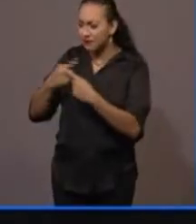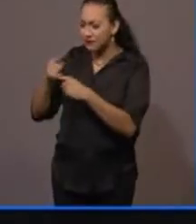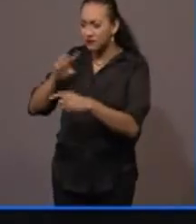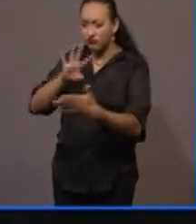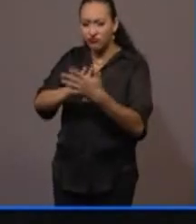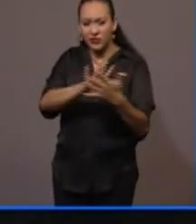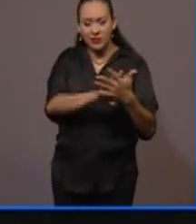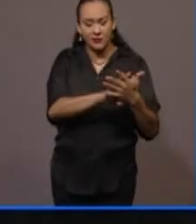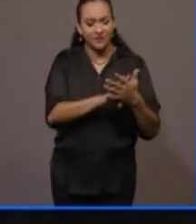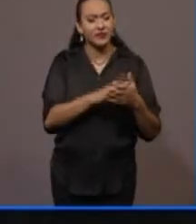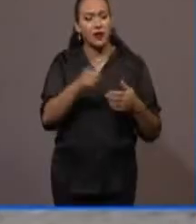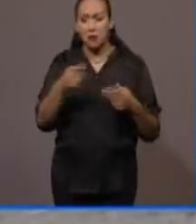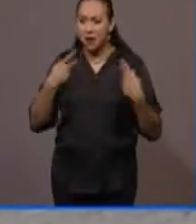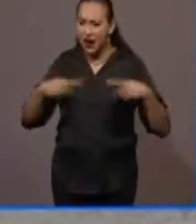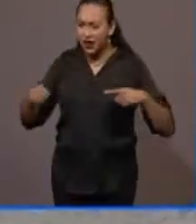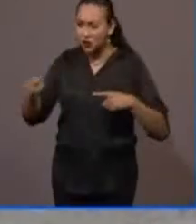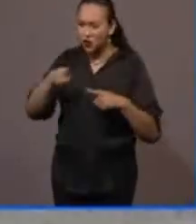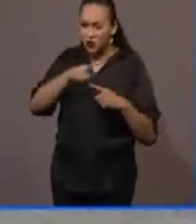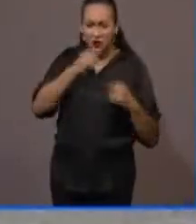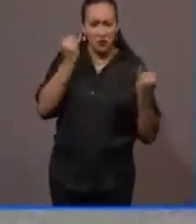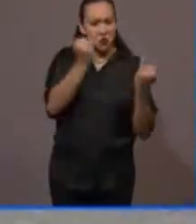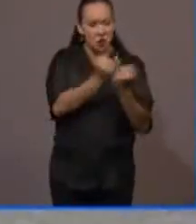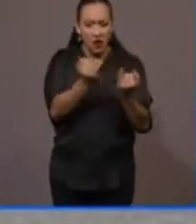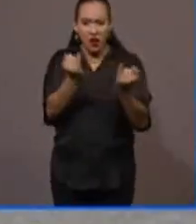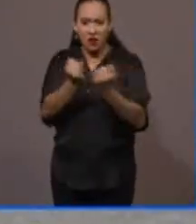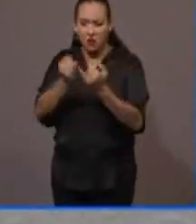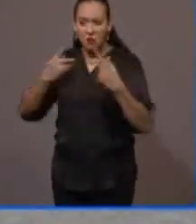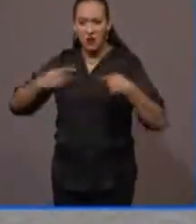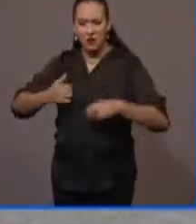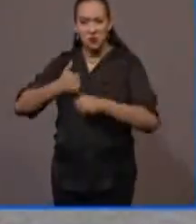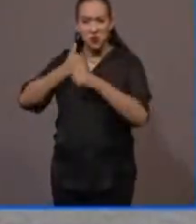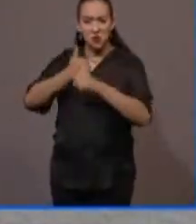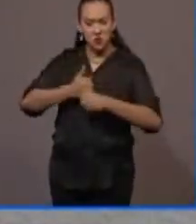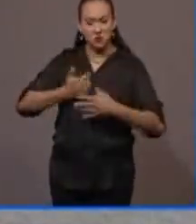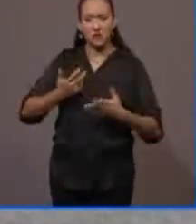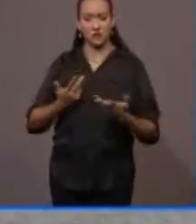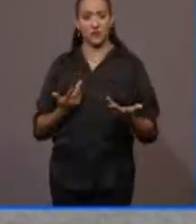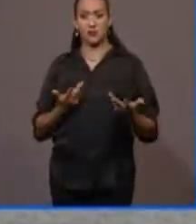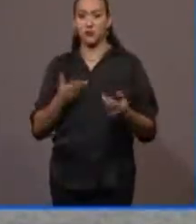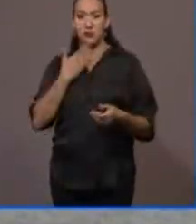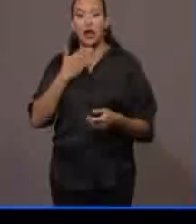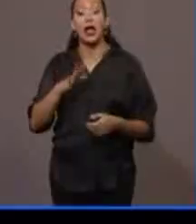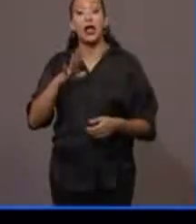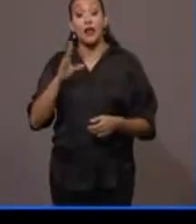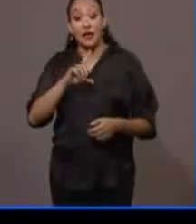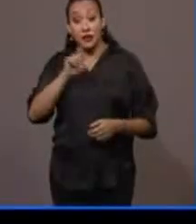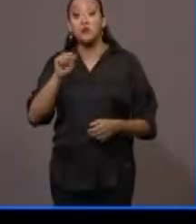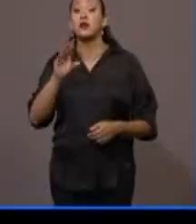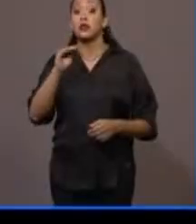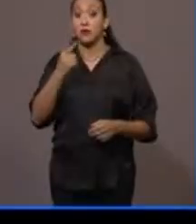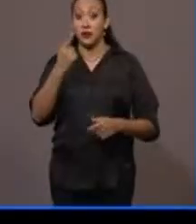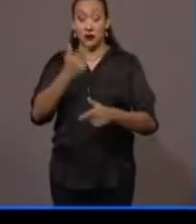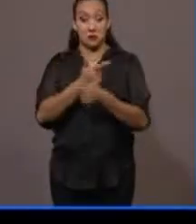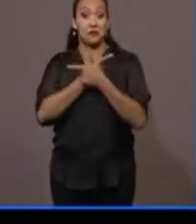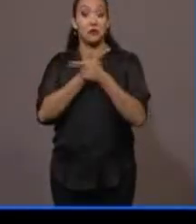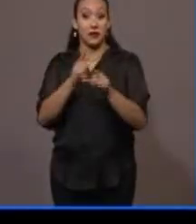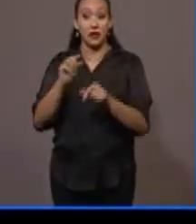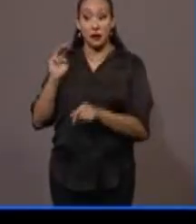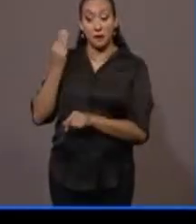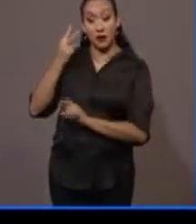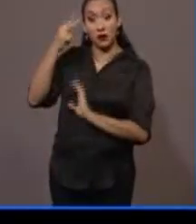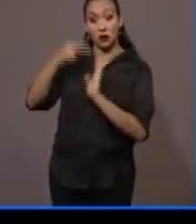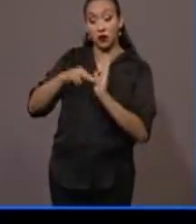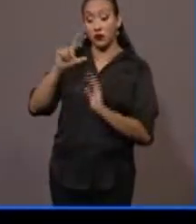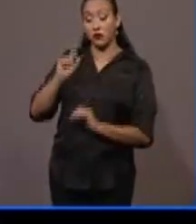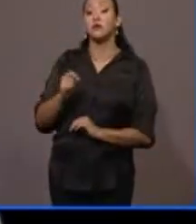del convenio con el que el gobierno de la Ciudad de México, destacándose precisamente 91 libertades obtenidas de mayo